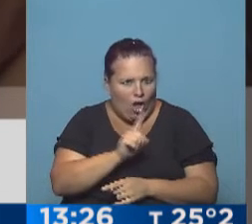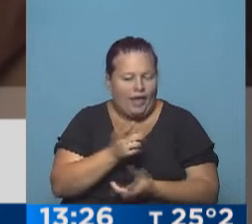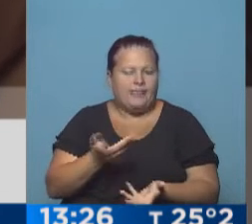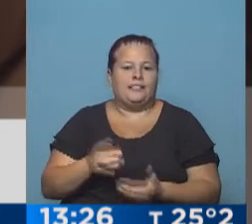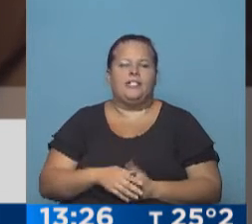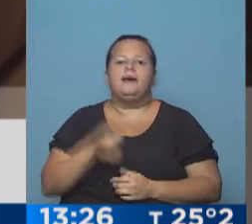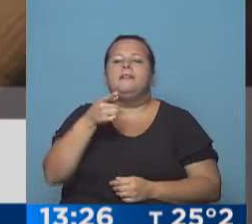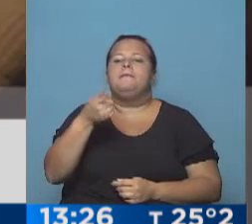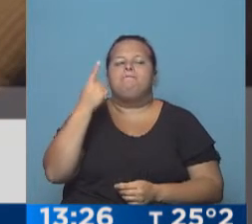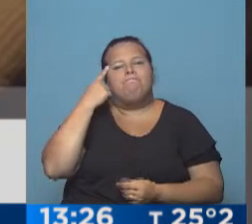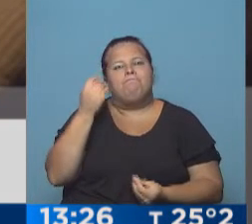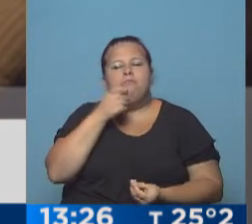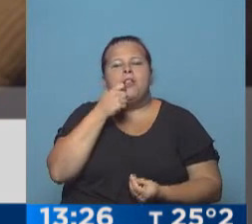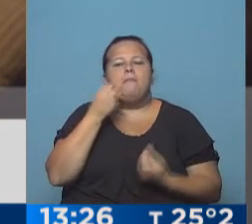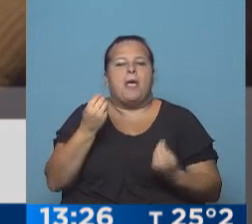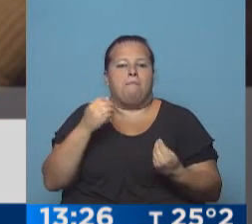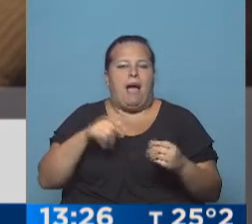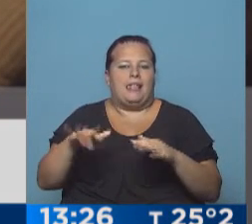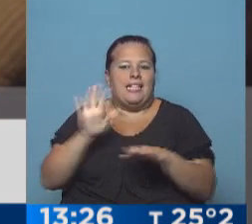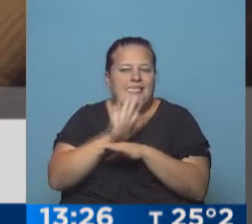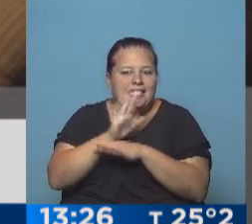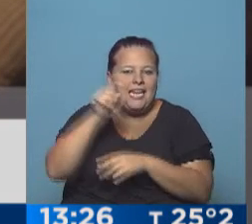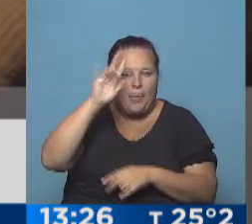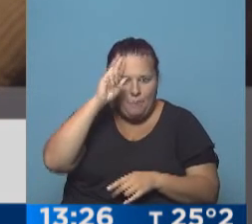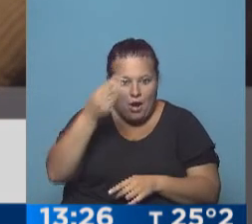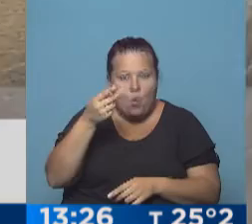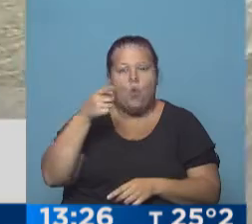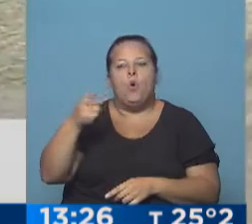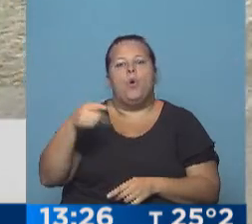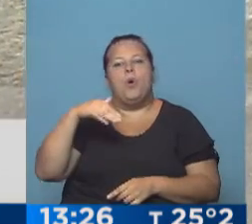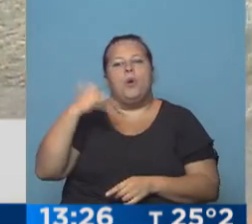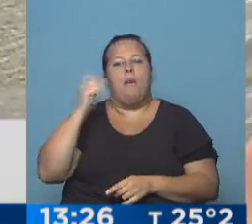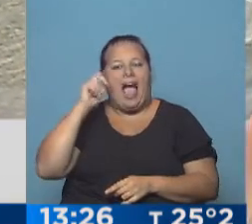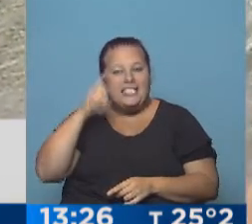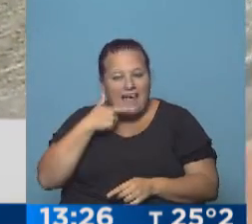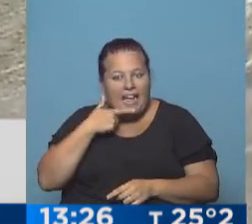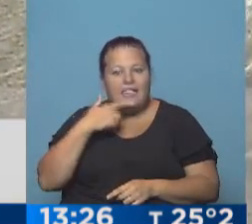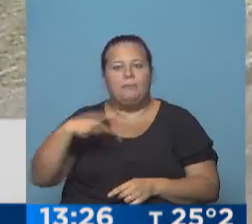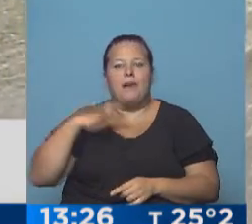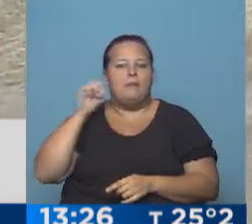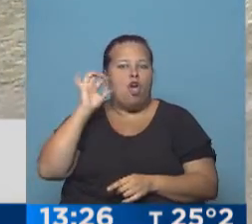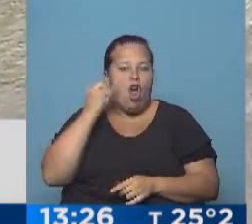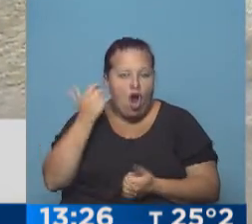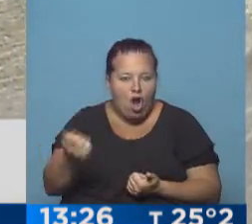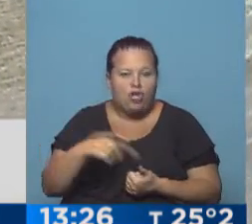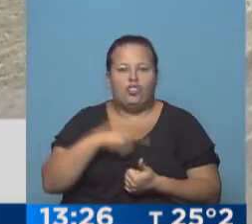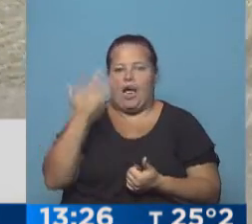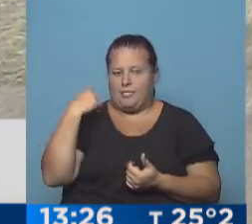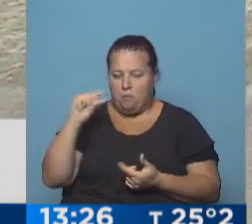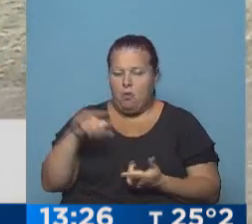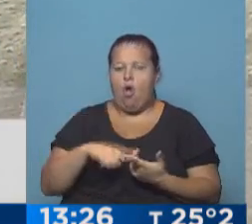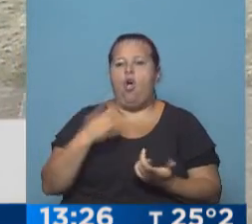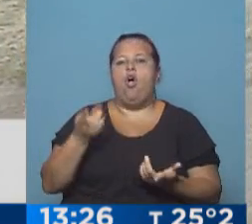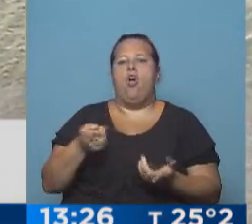¿Qué pasa a vos cuando mirás lo que está ocurriendo con el cine de tu país? Magallanes estuvo nominada a los Goya últimamente.